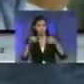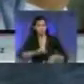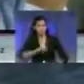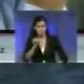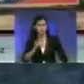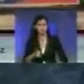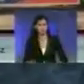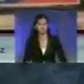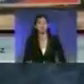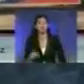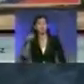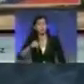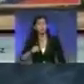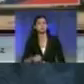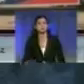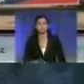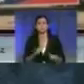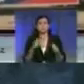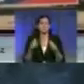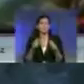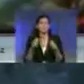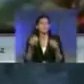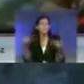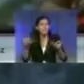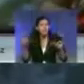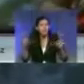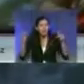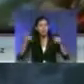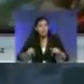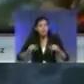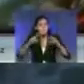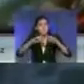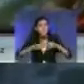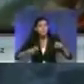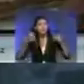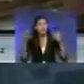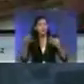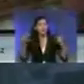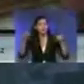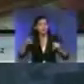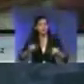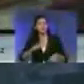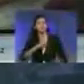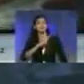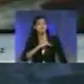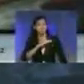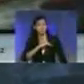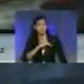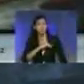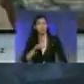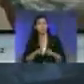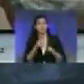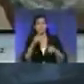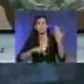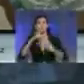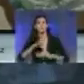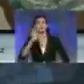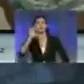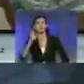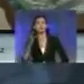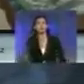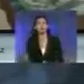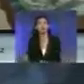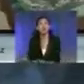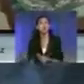está realmente la esencia del Cicpc. El Cicpc, como lo dice el Plan de la Patria y lo dejó nuestro comandante Hugo Chávez